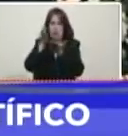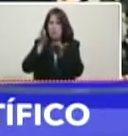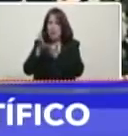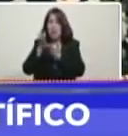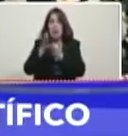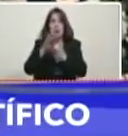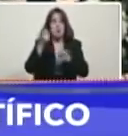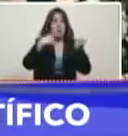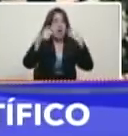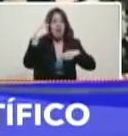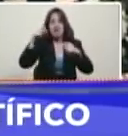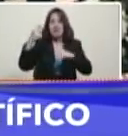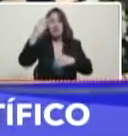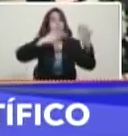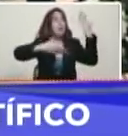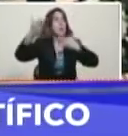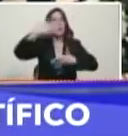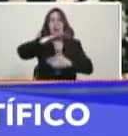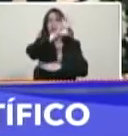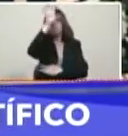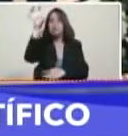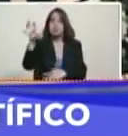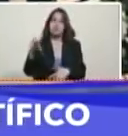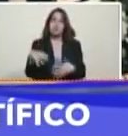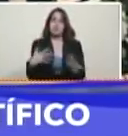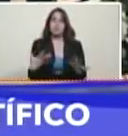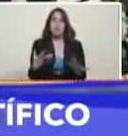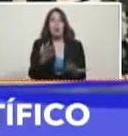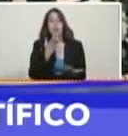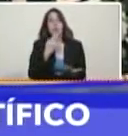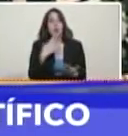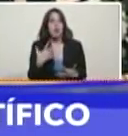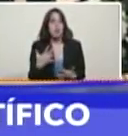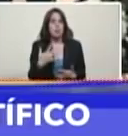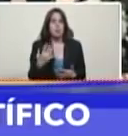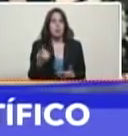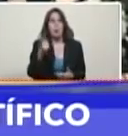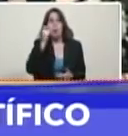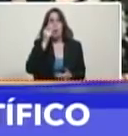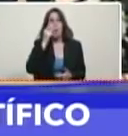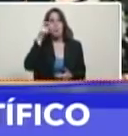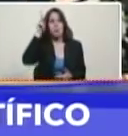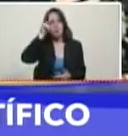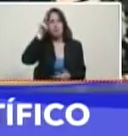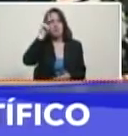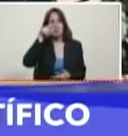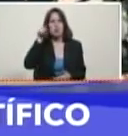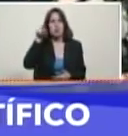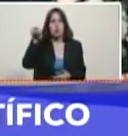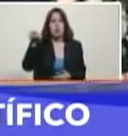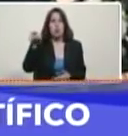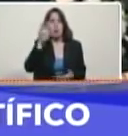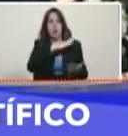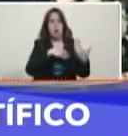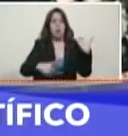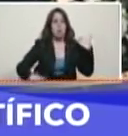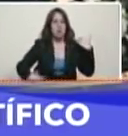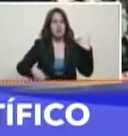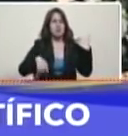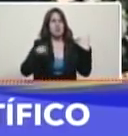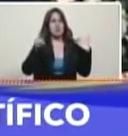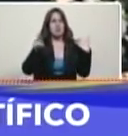del motor exportación. Aquí, por ejemplo, yo quería darle la palabra al profesor Gregorio Sánchez, que es el presidente de la planta